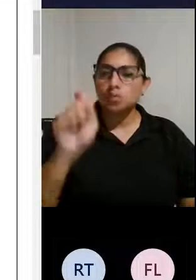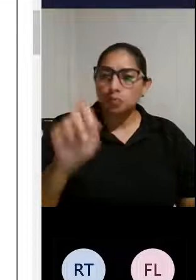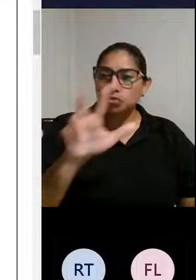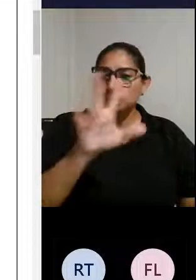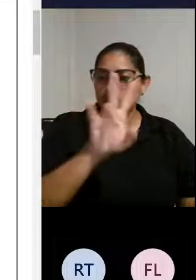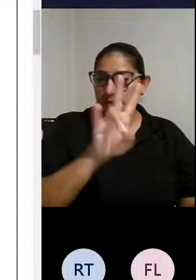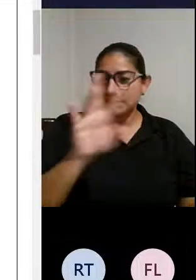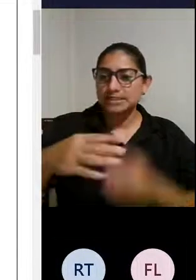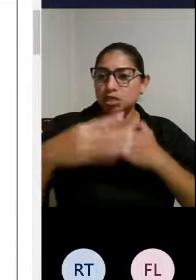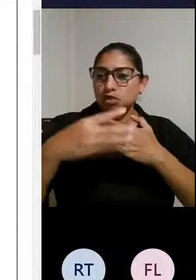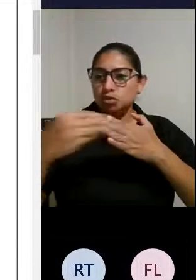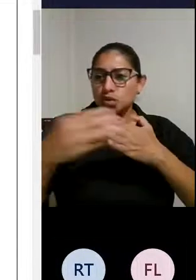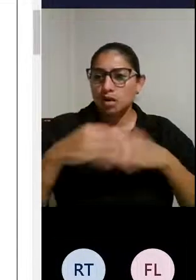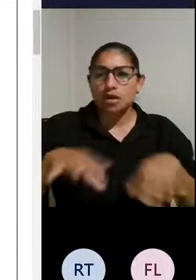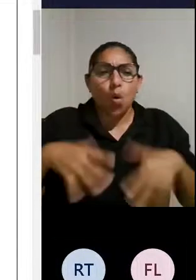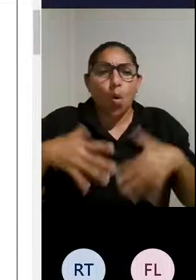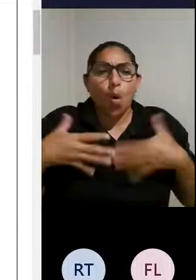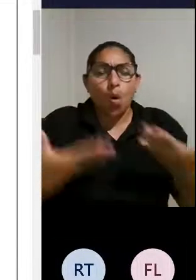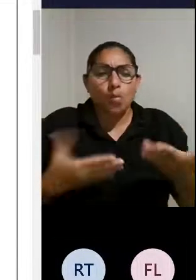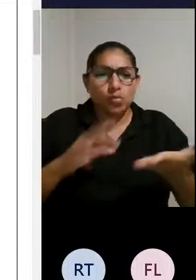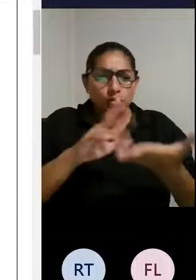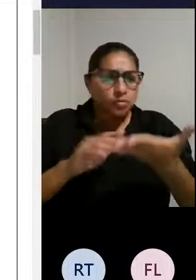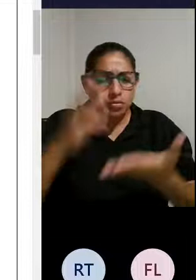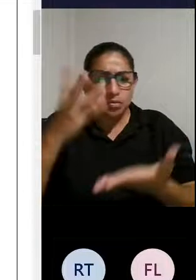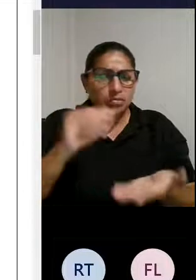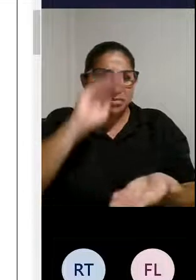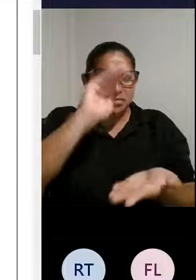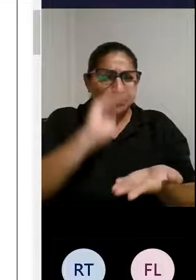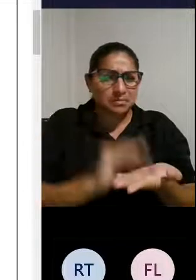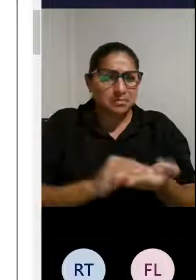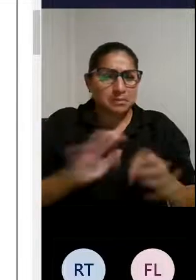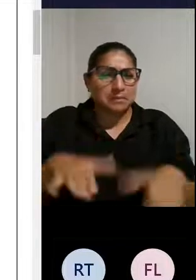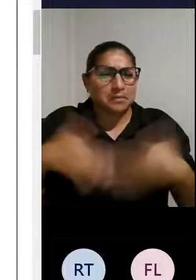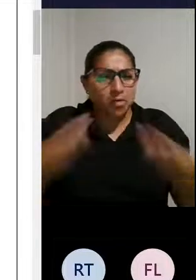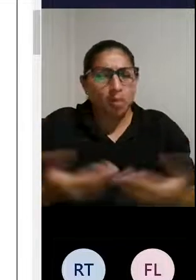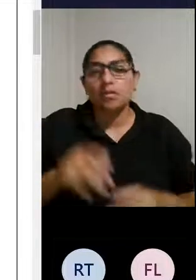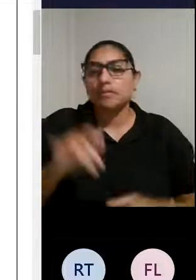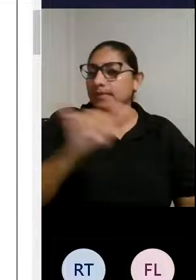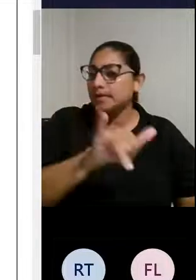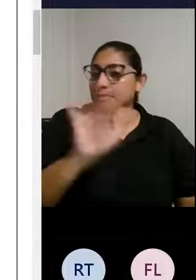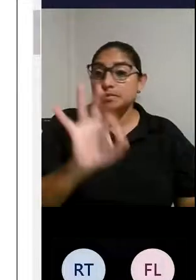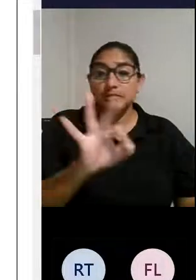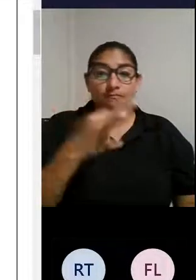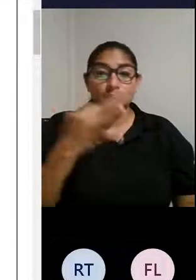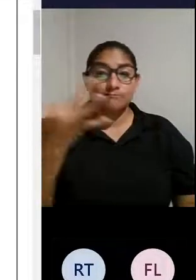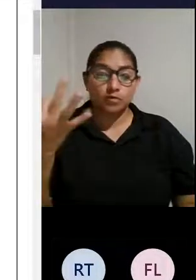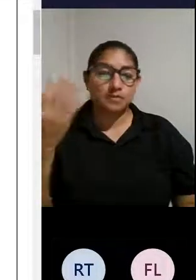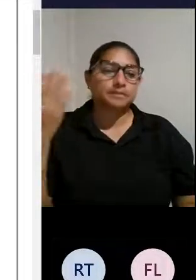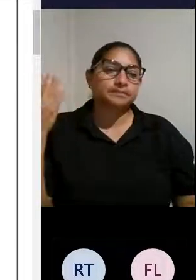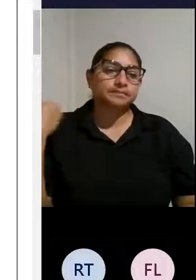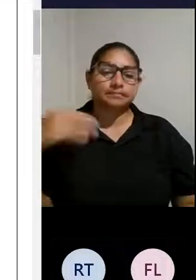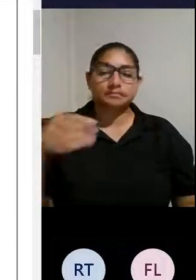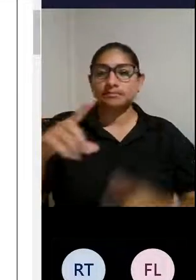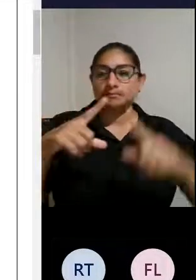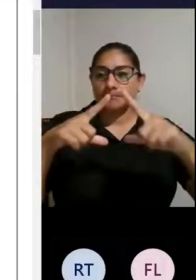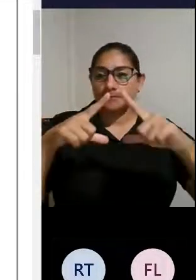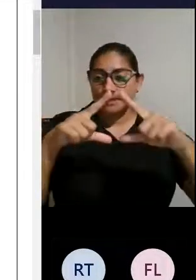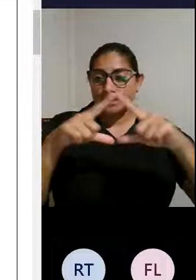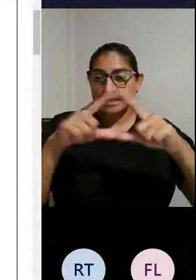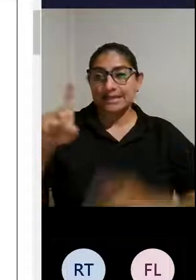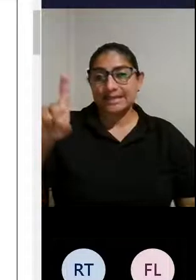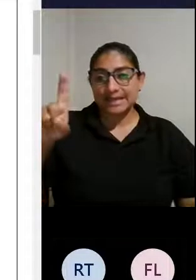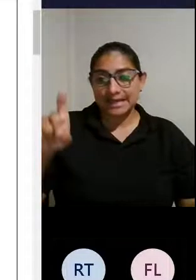dólares. ¿Cómo calculamos esta disminución? Pues al igual que hicimos con delta X, lo vamos a